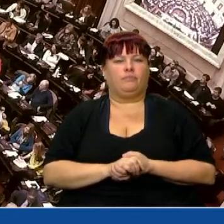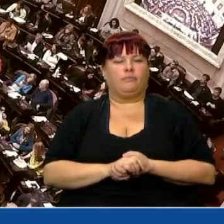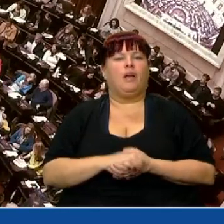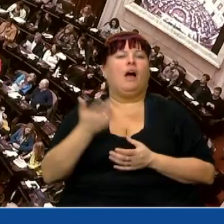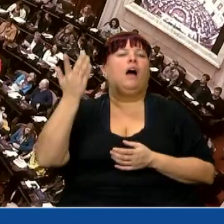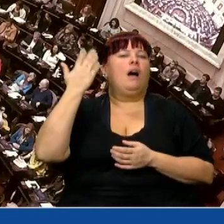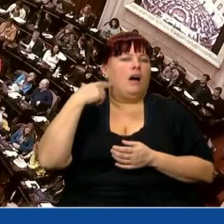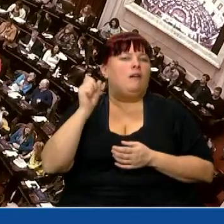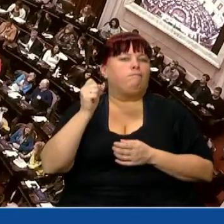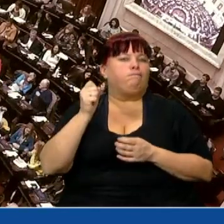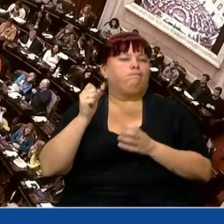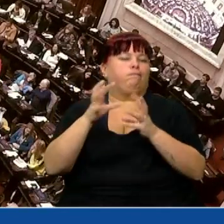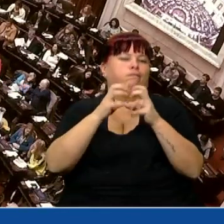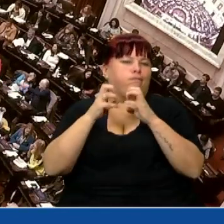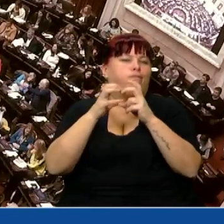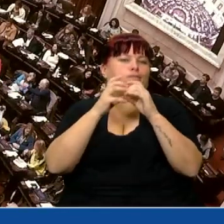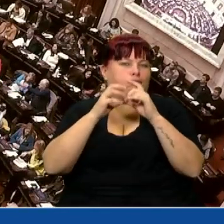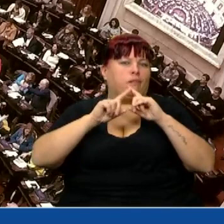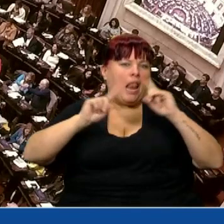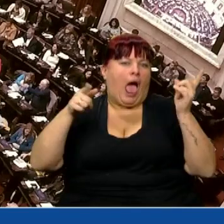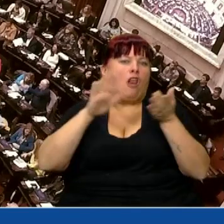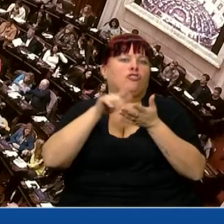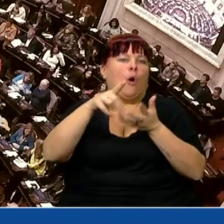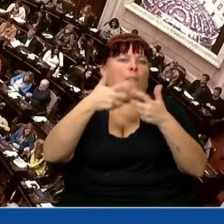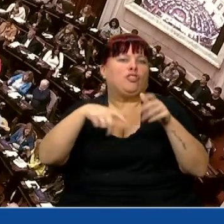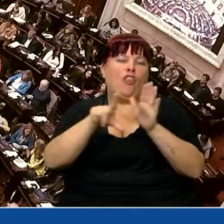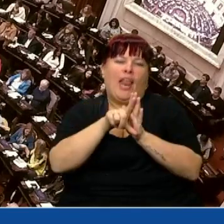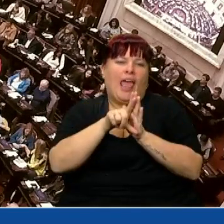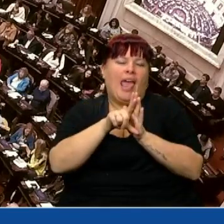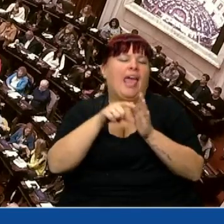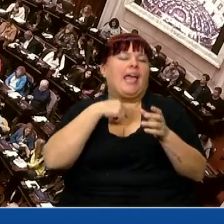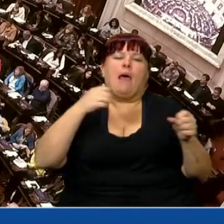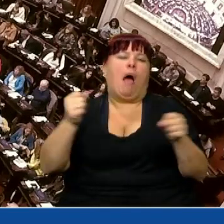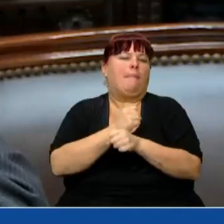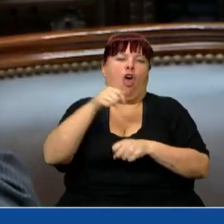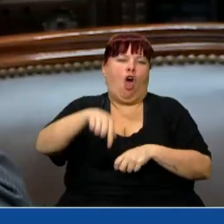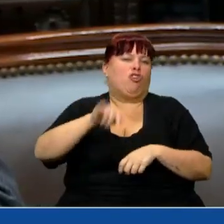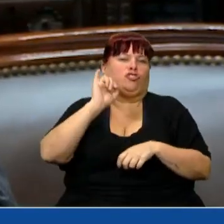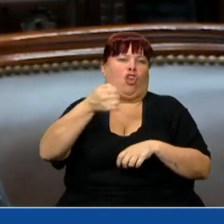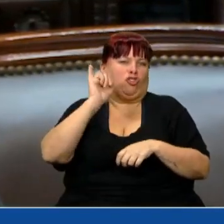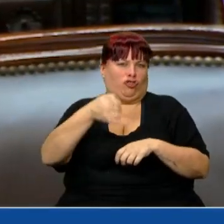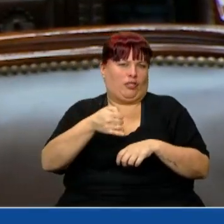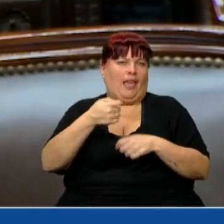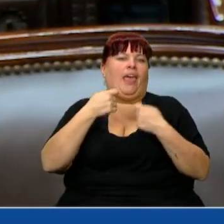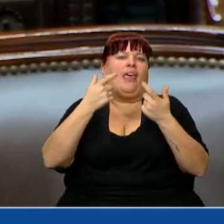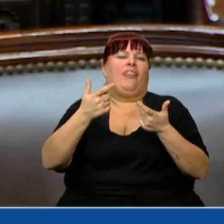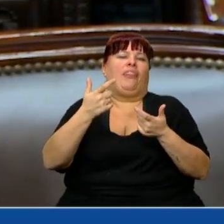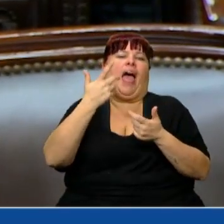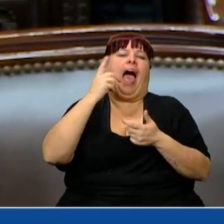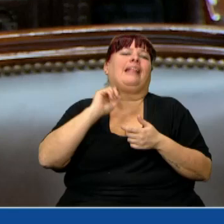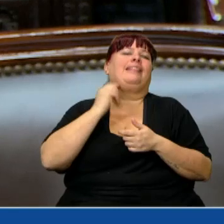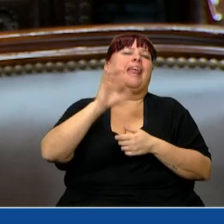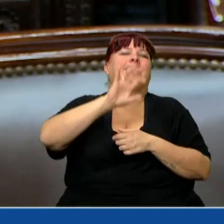Hemos discutido largamente el proyecto de ley, queremos que salga, queremos llevarle a las